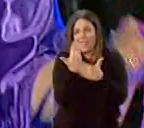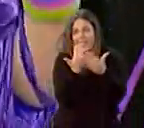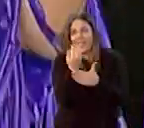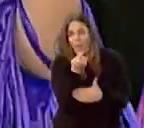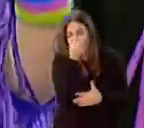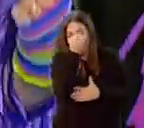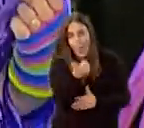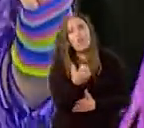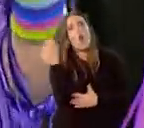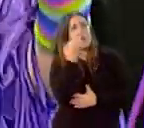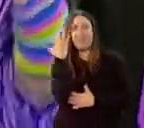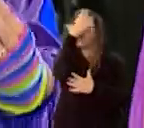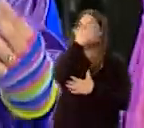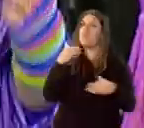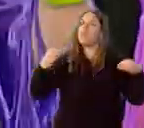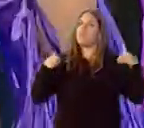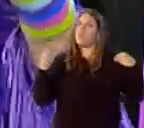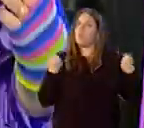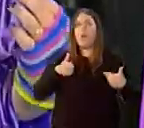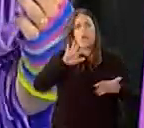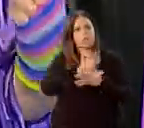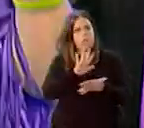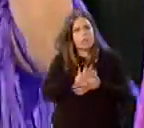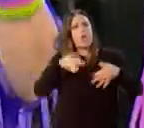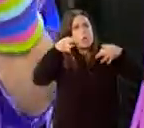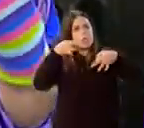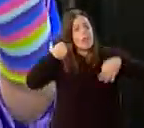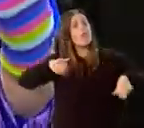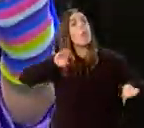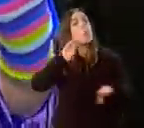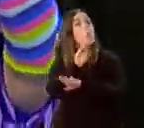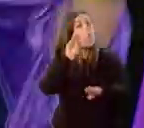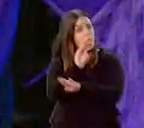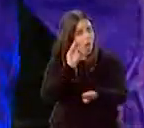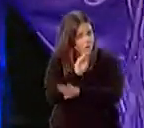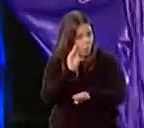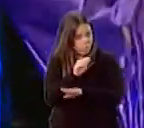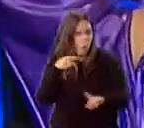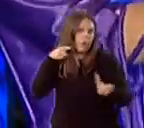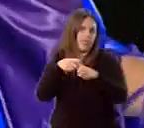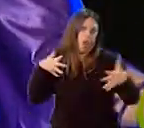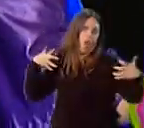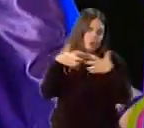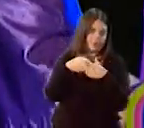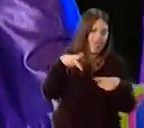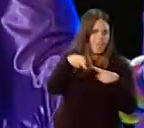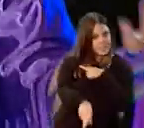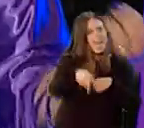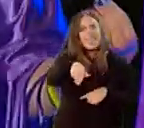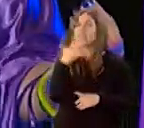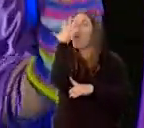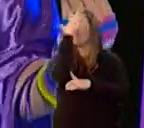moderada siempre con mucha precaución para que no hayan incidentes y esta fiesta tan bonita y que tanto amamos